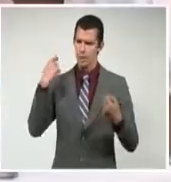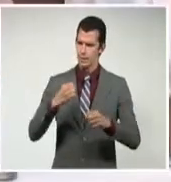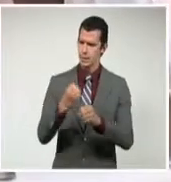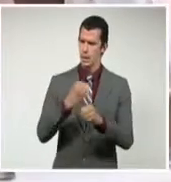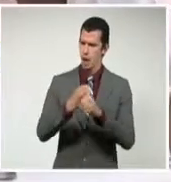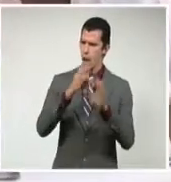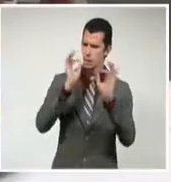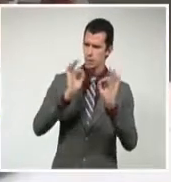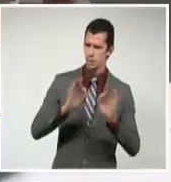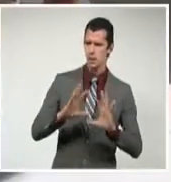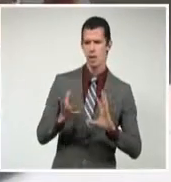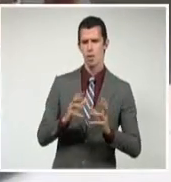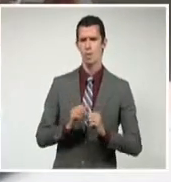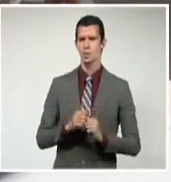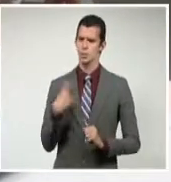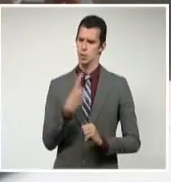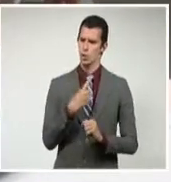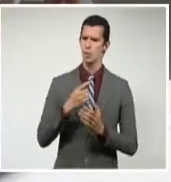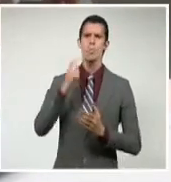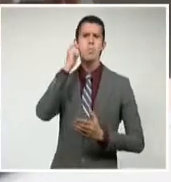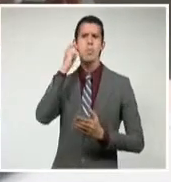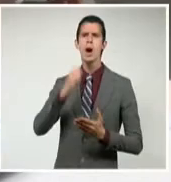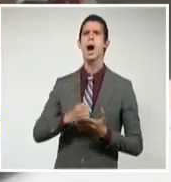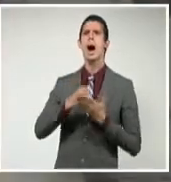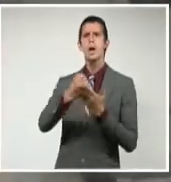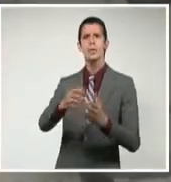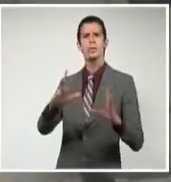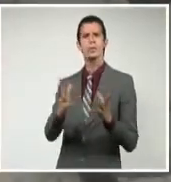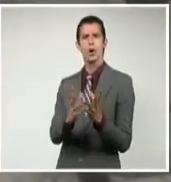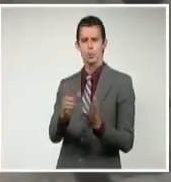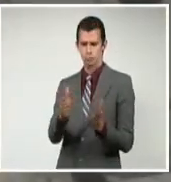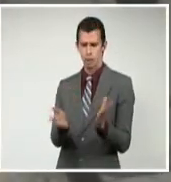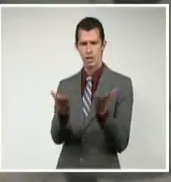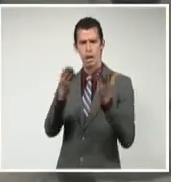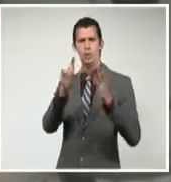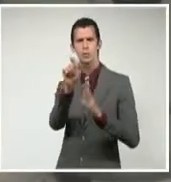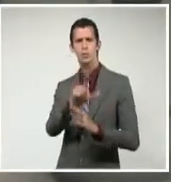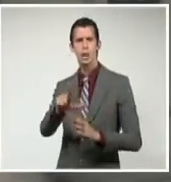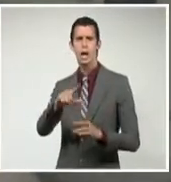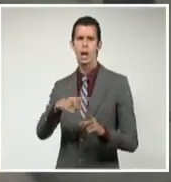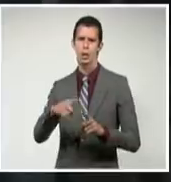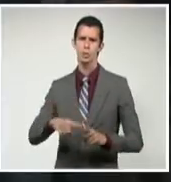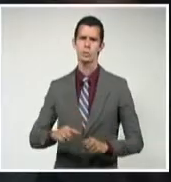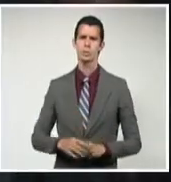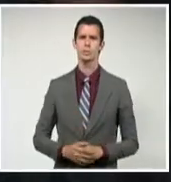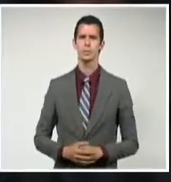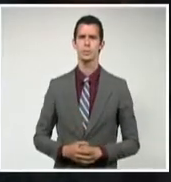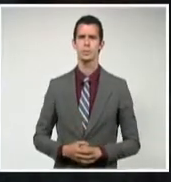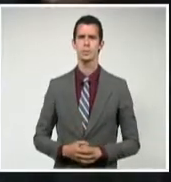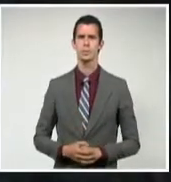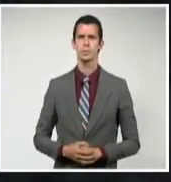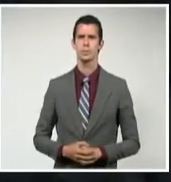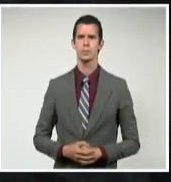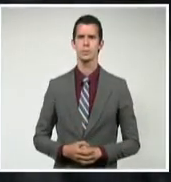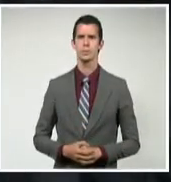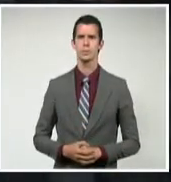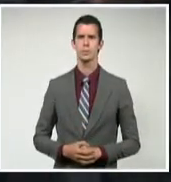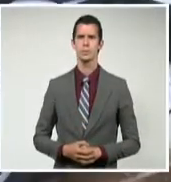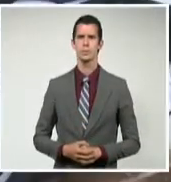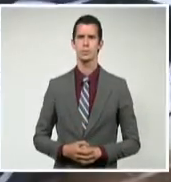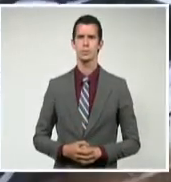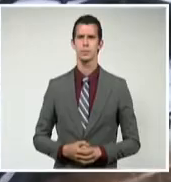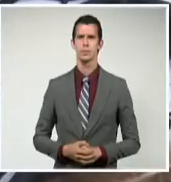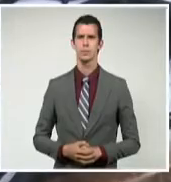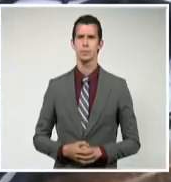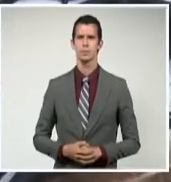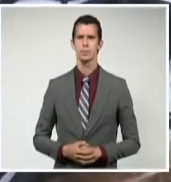económico-social. Es importante, a partir de que podemos evaluar qué diferente podemos seguir